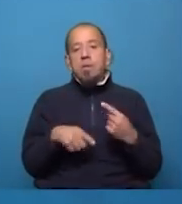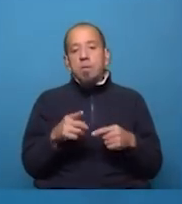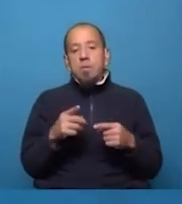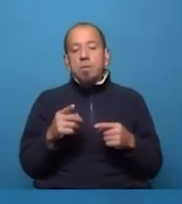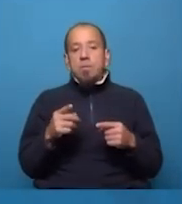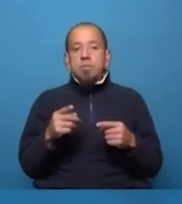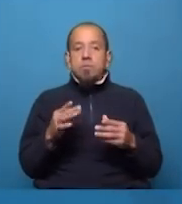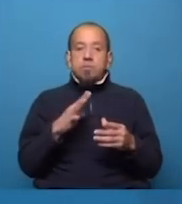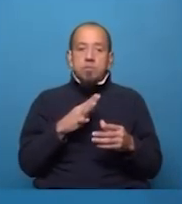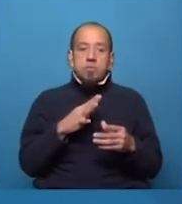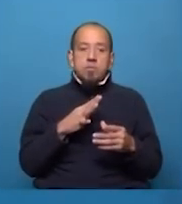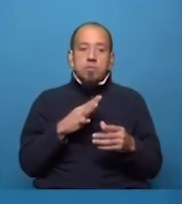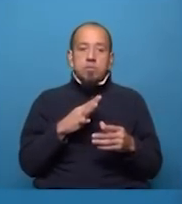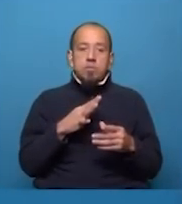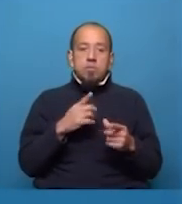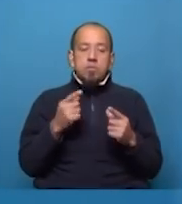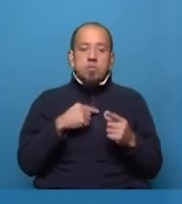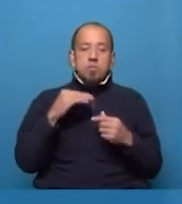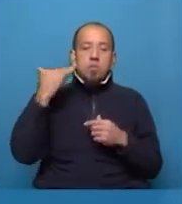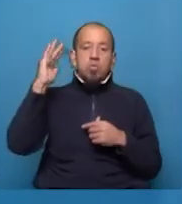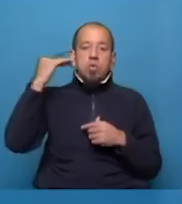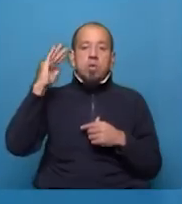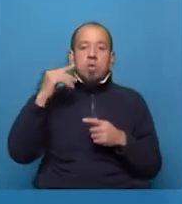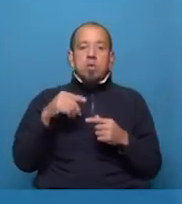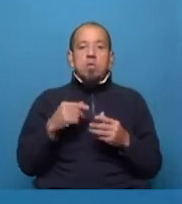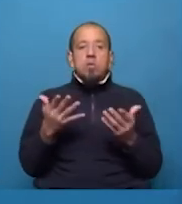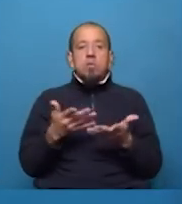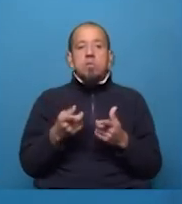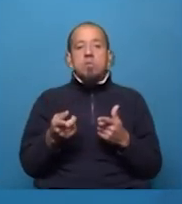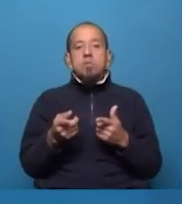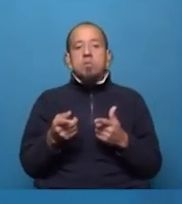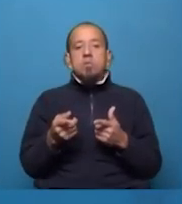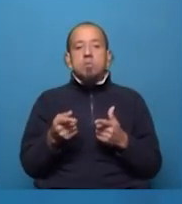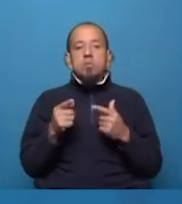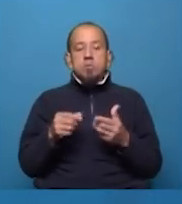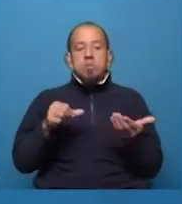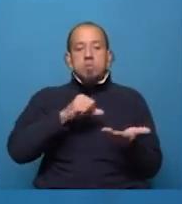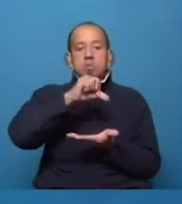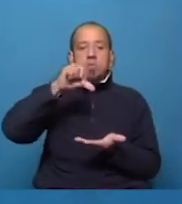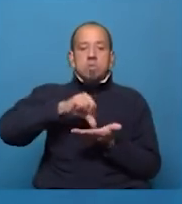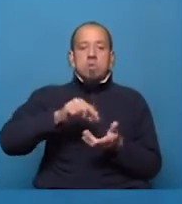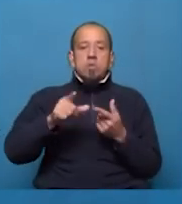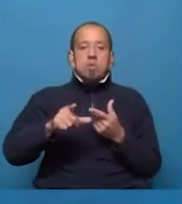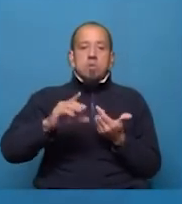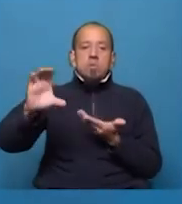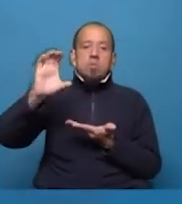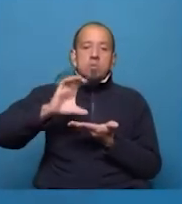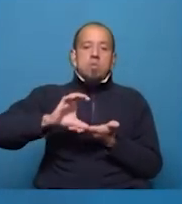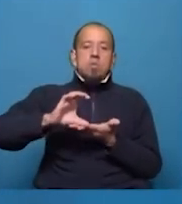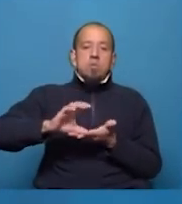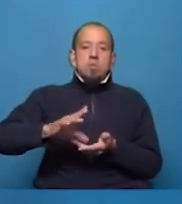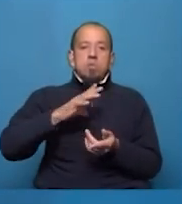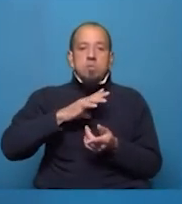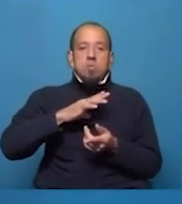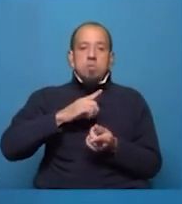este hay declaraciones de las autoridades actuales que dicen este país necesita inversiones hay que